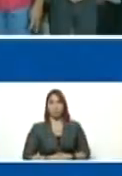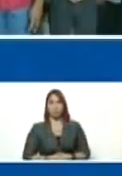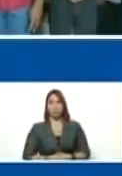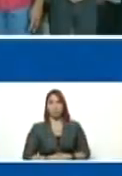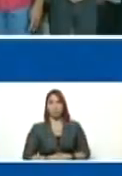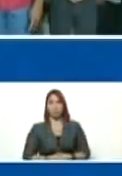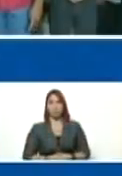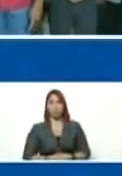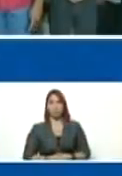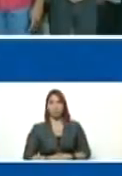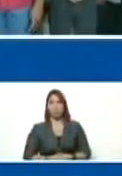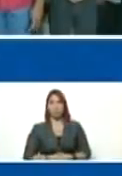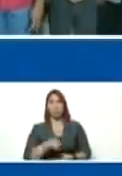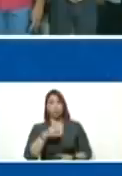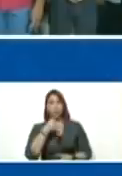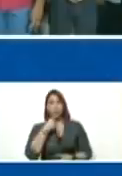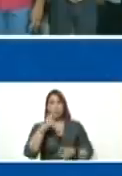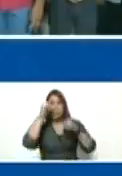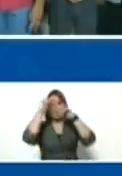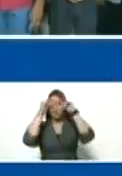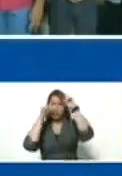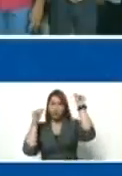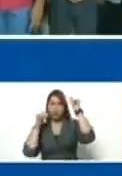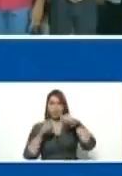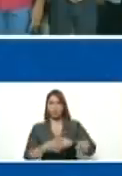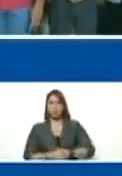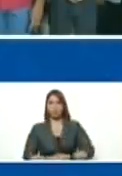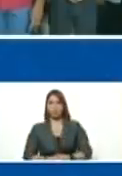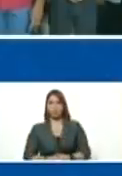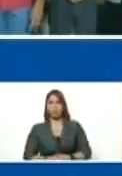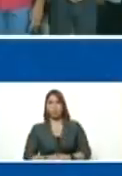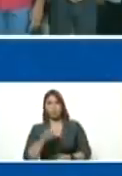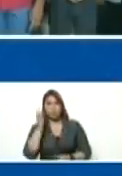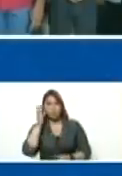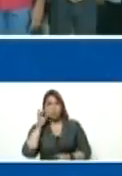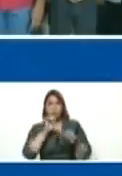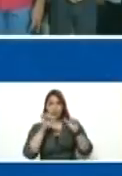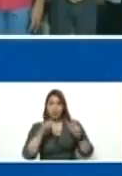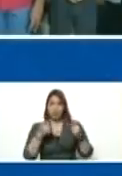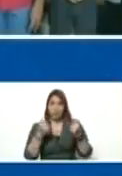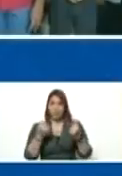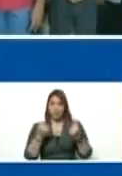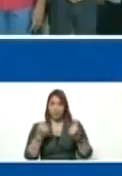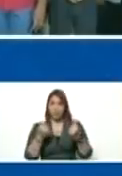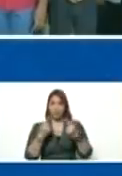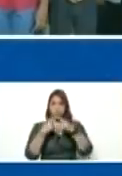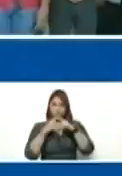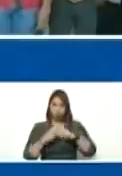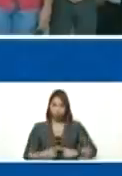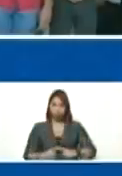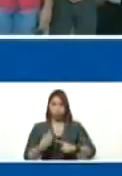Tú citabas al Che. El Che creó el sistema presupuestario